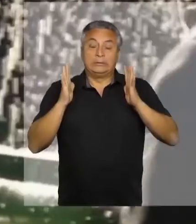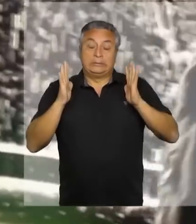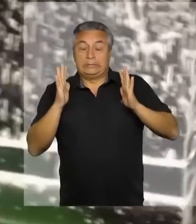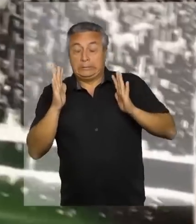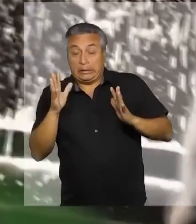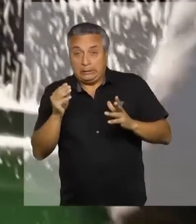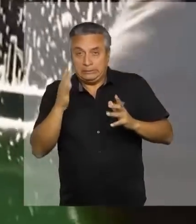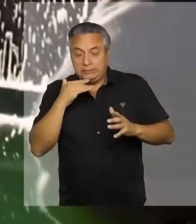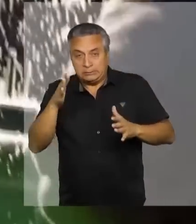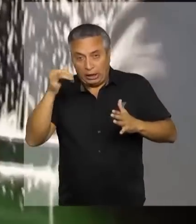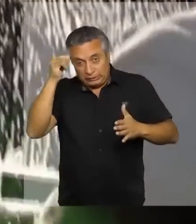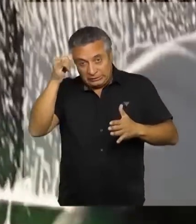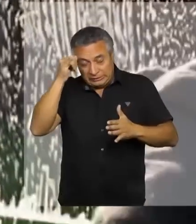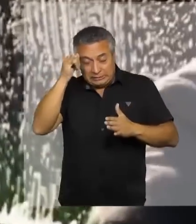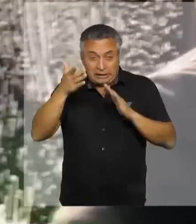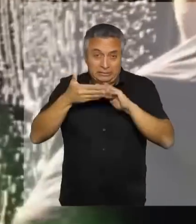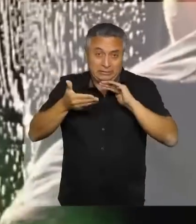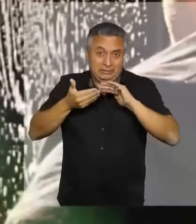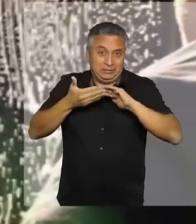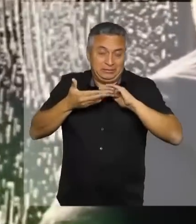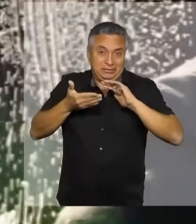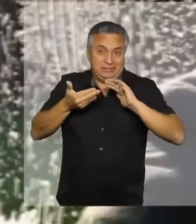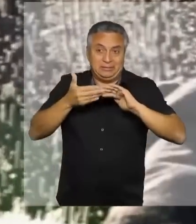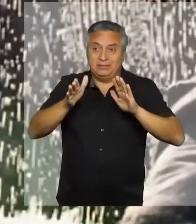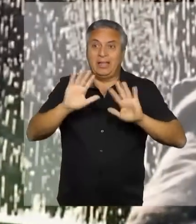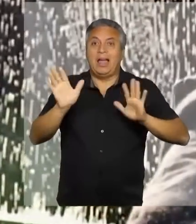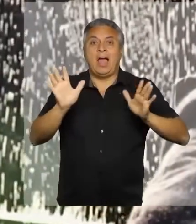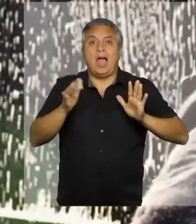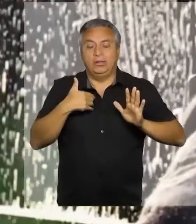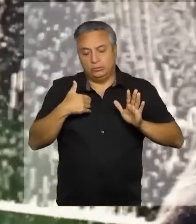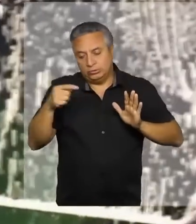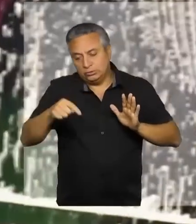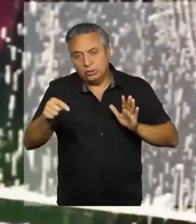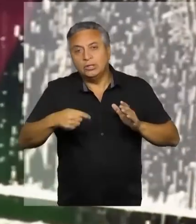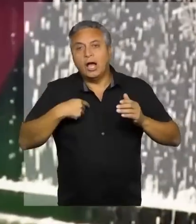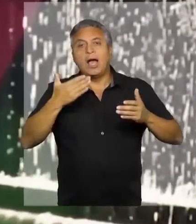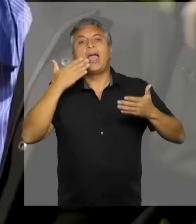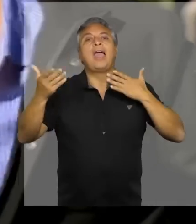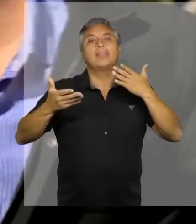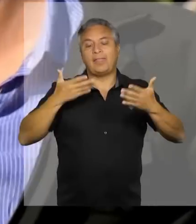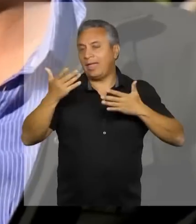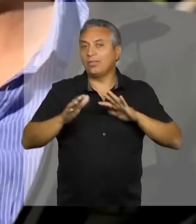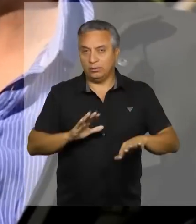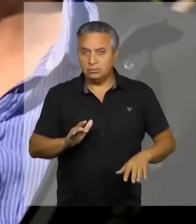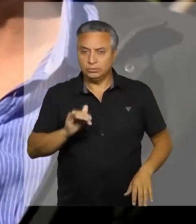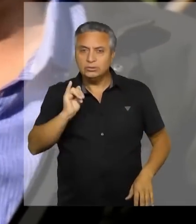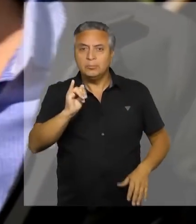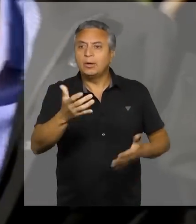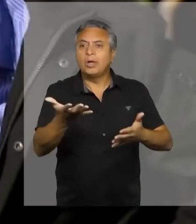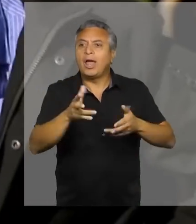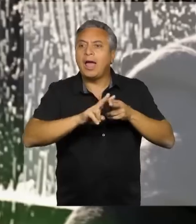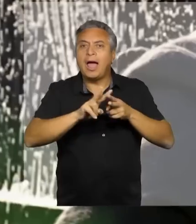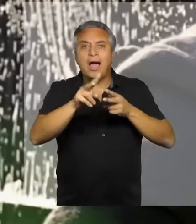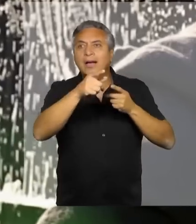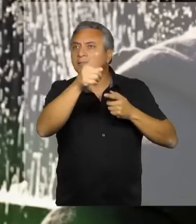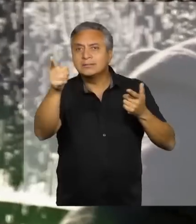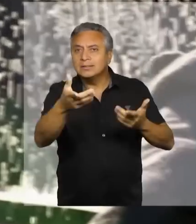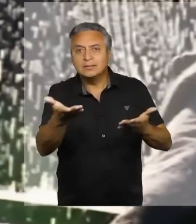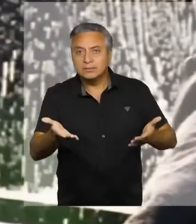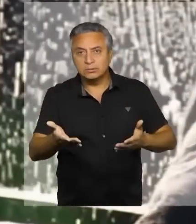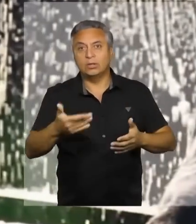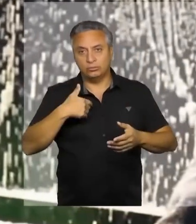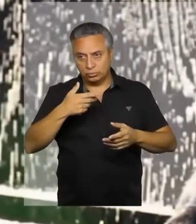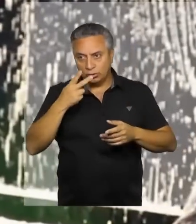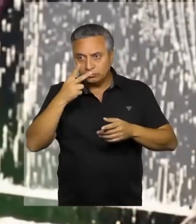¡A su madre! ¡Escúcheme! No, he estado aquí cantando. No, no, sí cantando, pero ¿qué estás haciendo con el food track? ¡Ah! Le estoy revisando